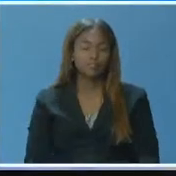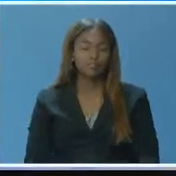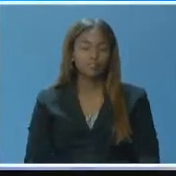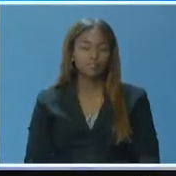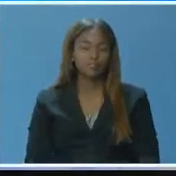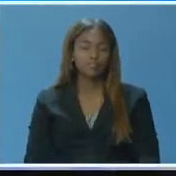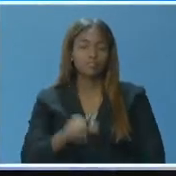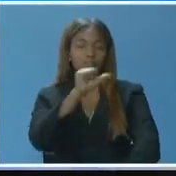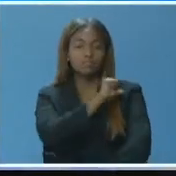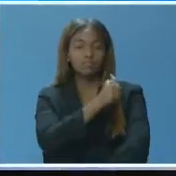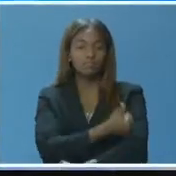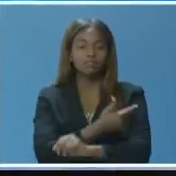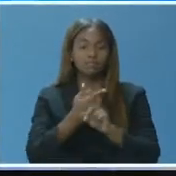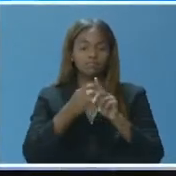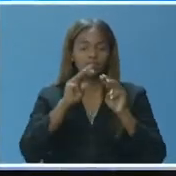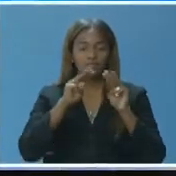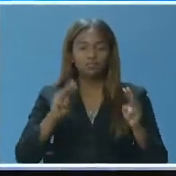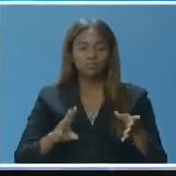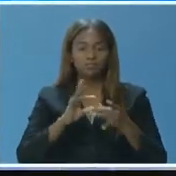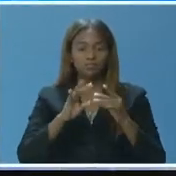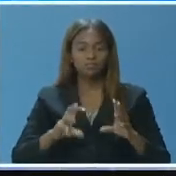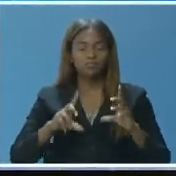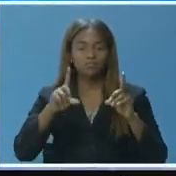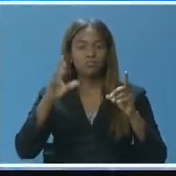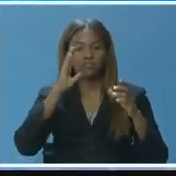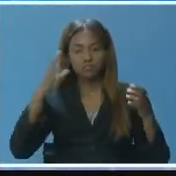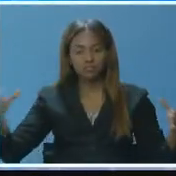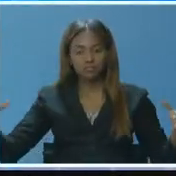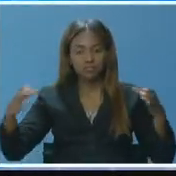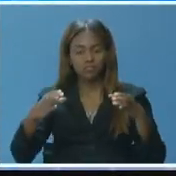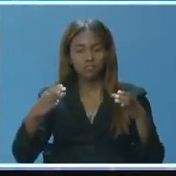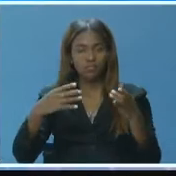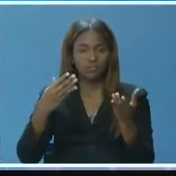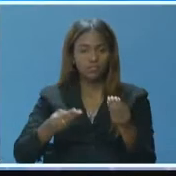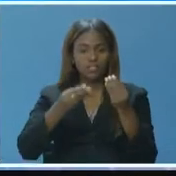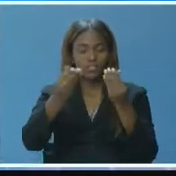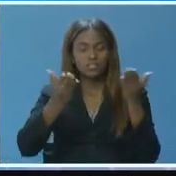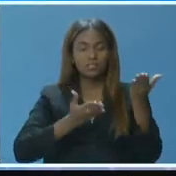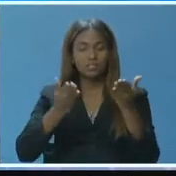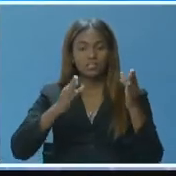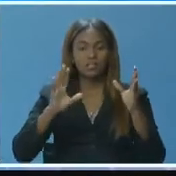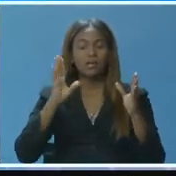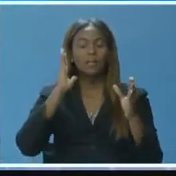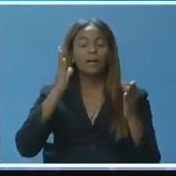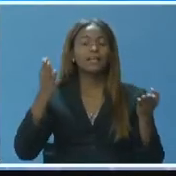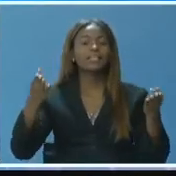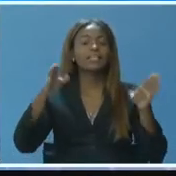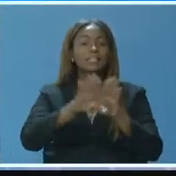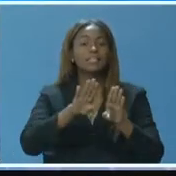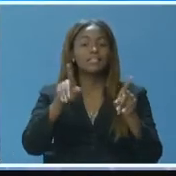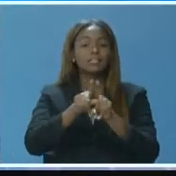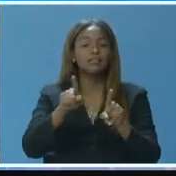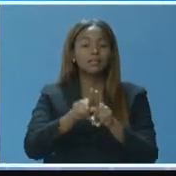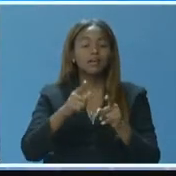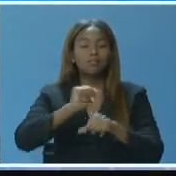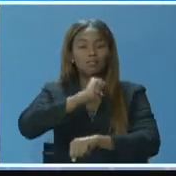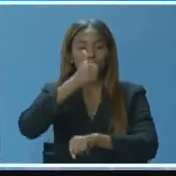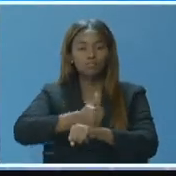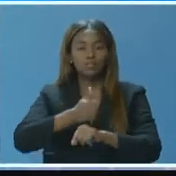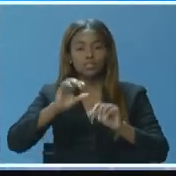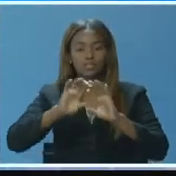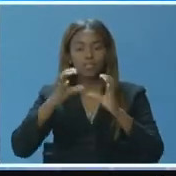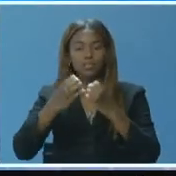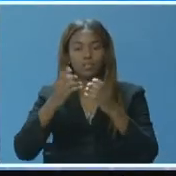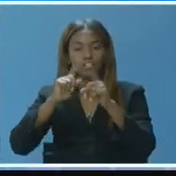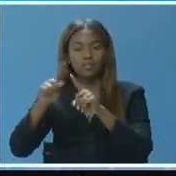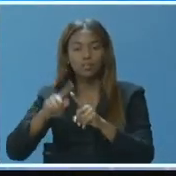Señores, las autoridades del Ministerio de Educación están abocados en contratar servicios de colegios que cerraron, así como en la licitación de aulas móviles